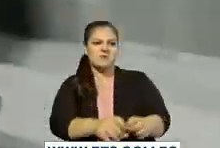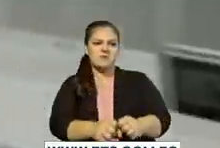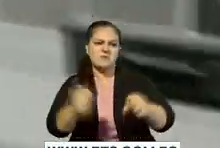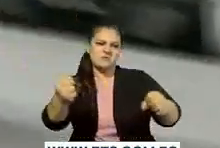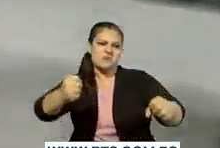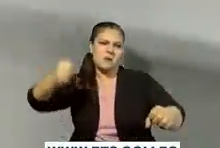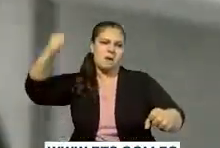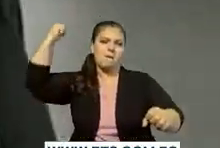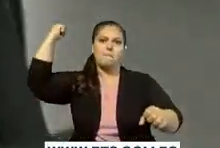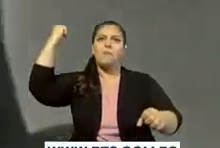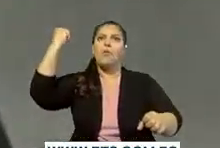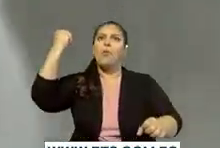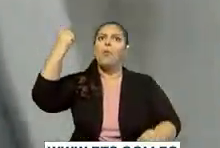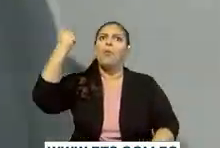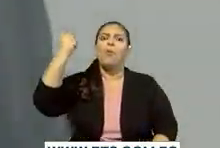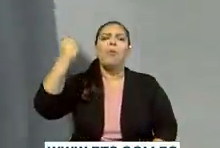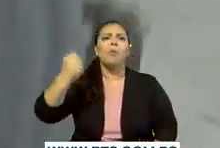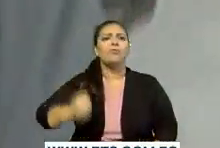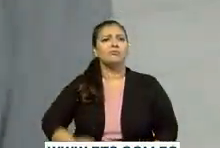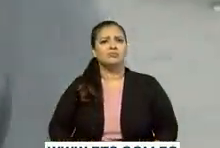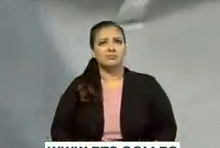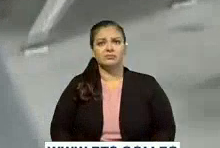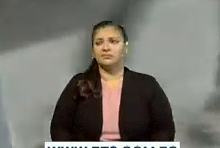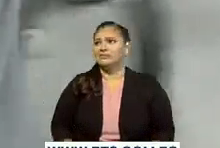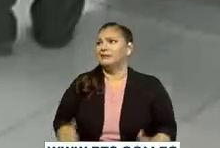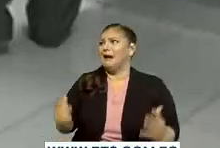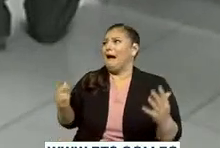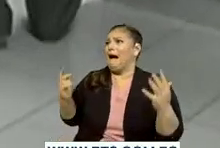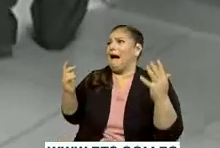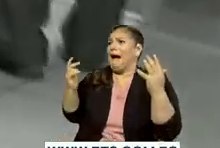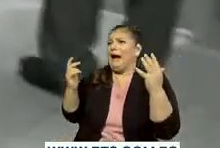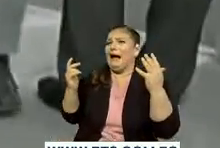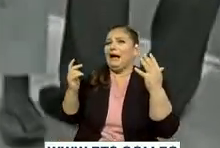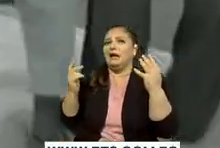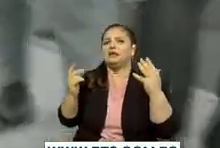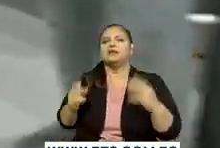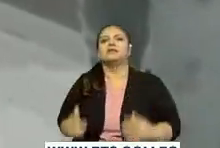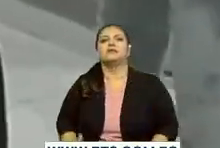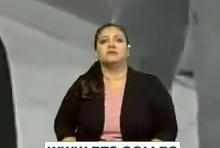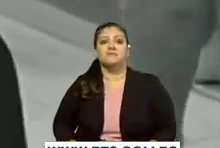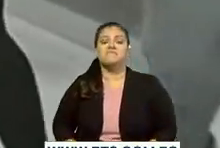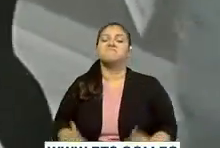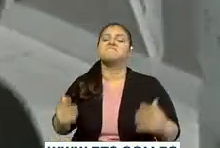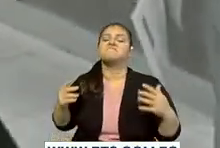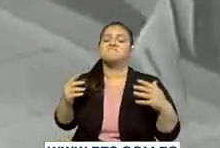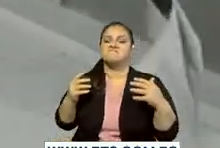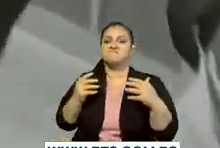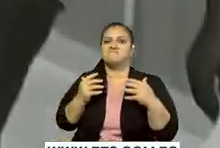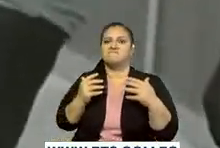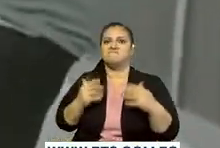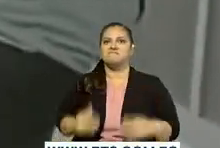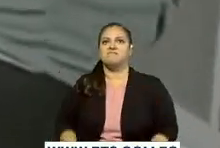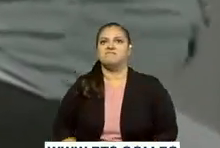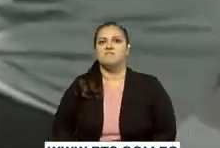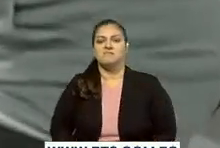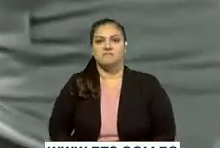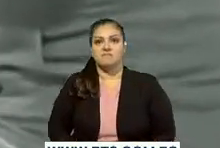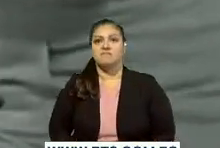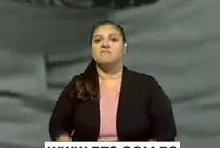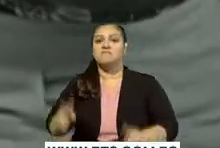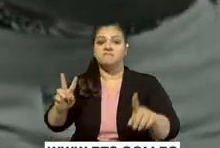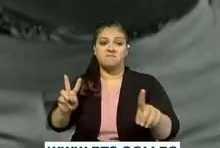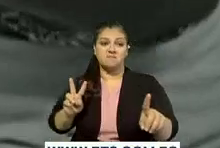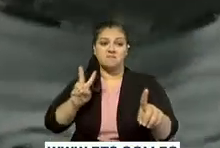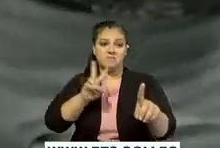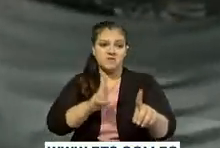una valiente mujer quien asegura que vio la muerte de cerca aquella noche, cuando le aseguraron que la soltarían solo después de